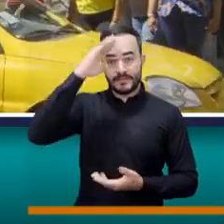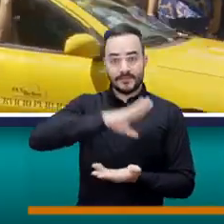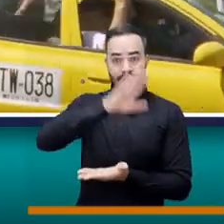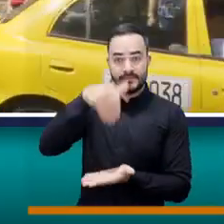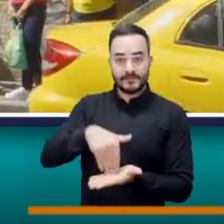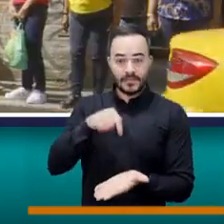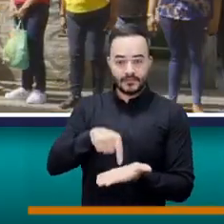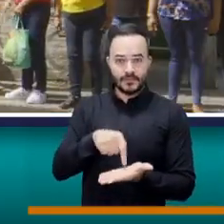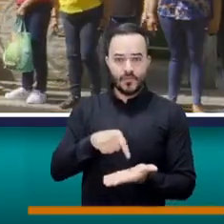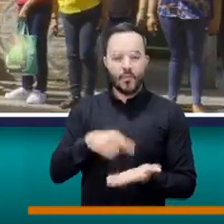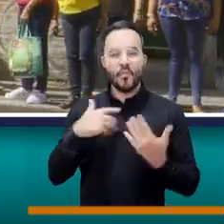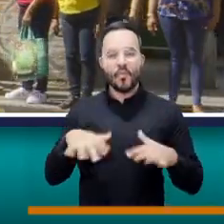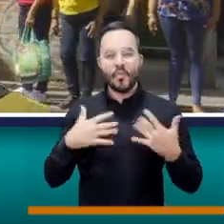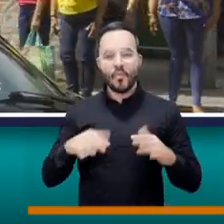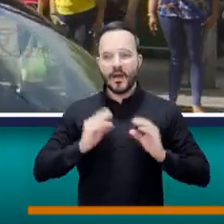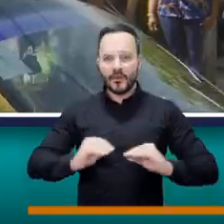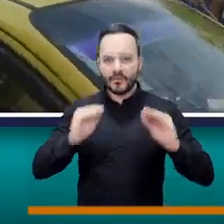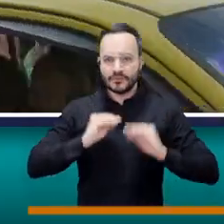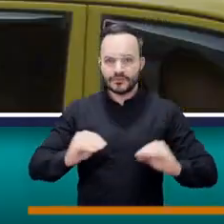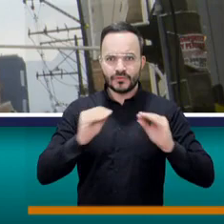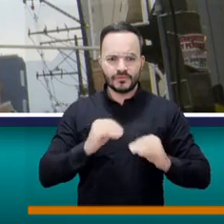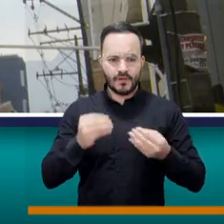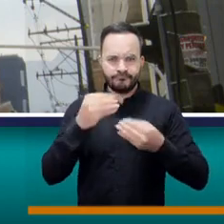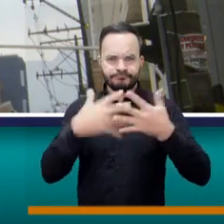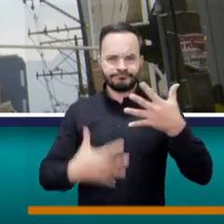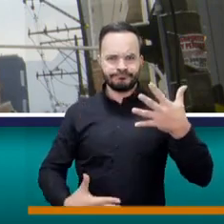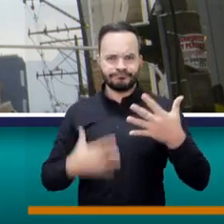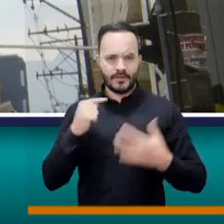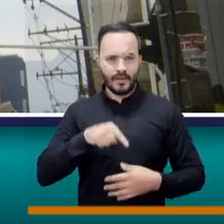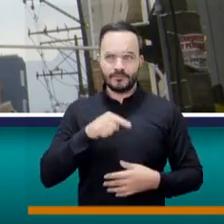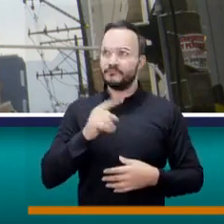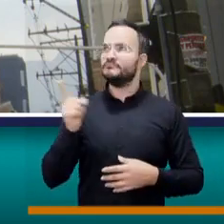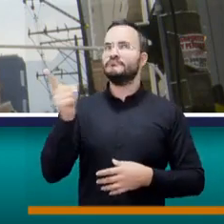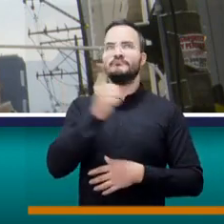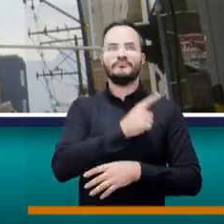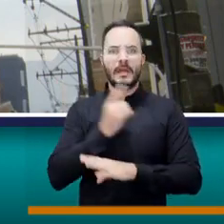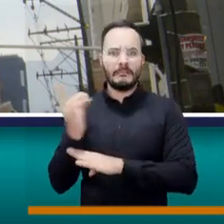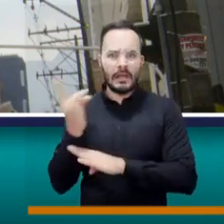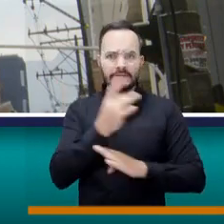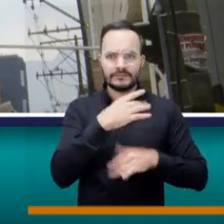El centro de Medellín es la ciudadela educativa más grande del país.